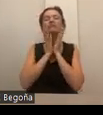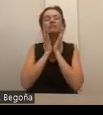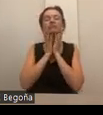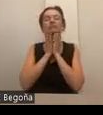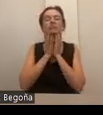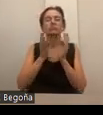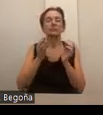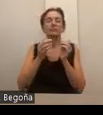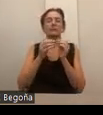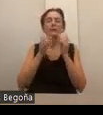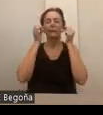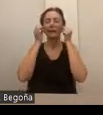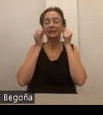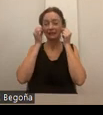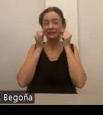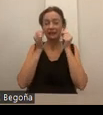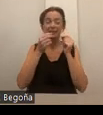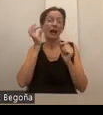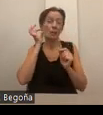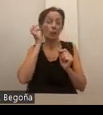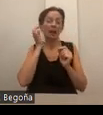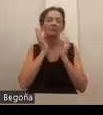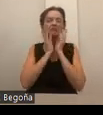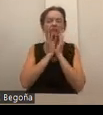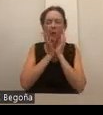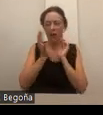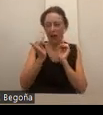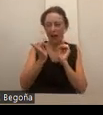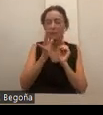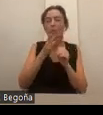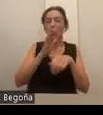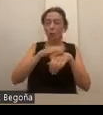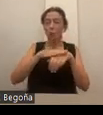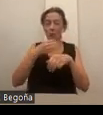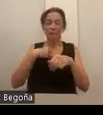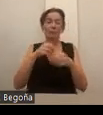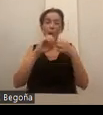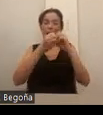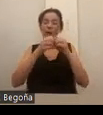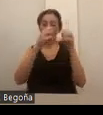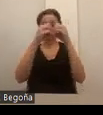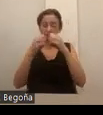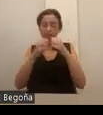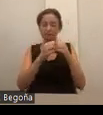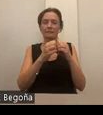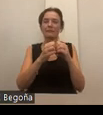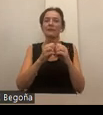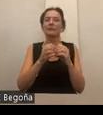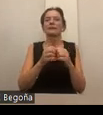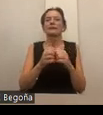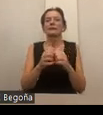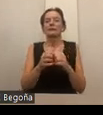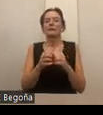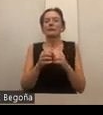barba, en las patillas, por ejemplo, un exceso de vello. Aparte de esto, lo que aparece, y quizás lo más importante a nivel